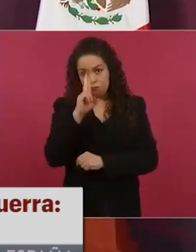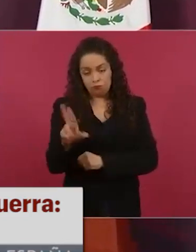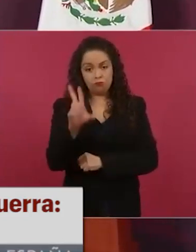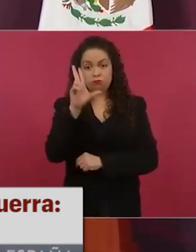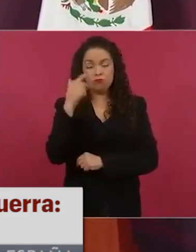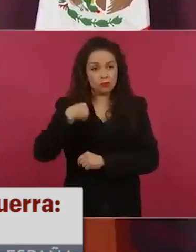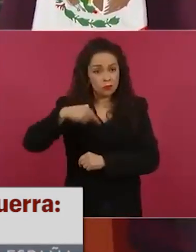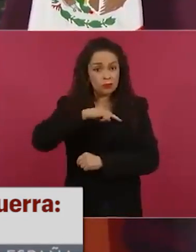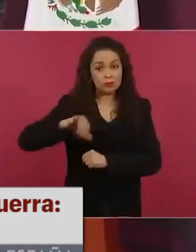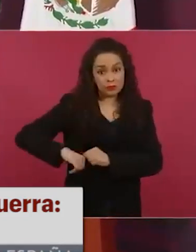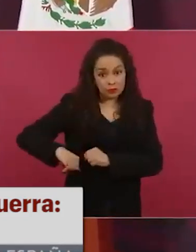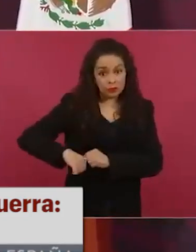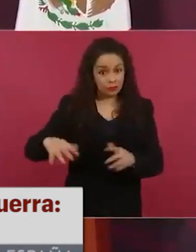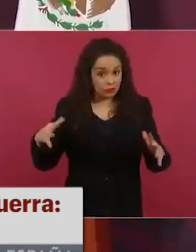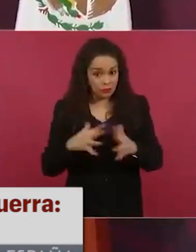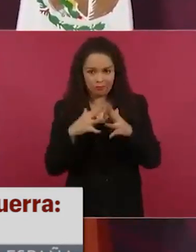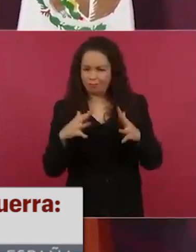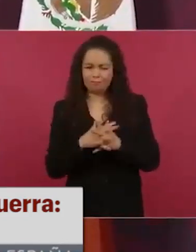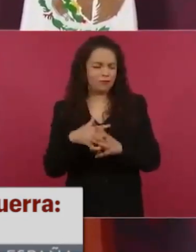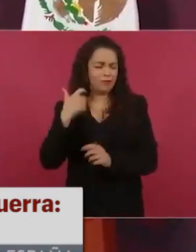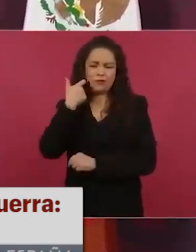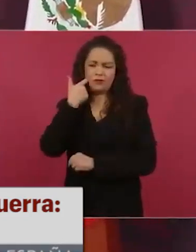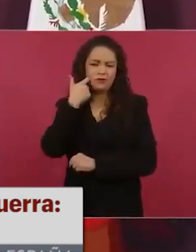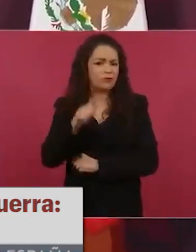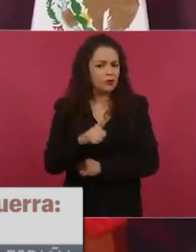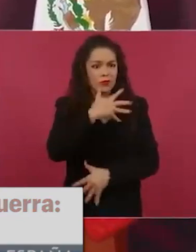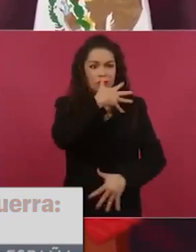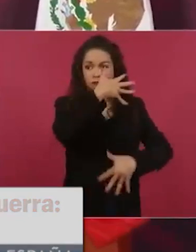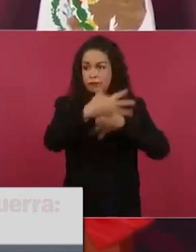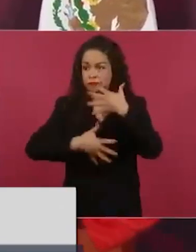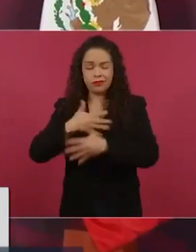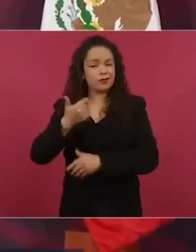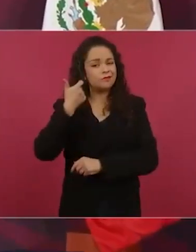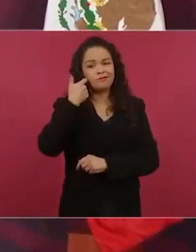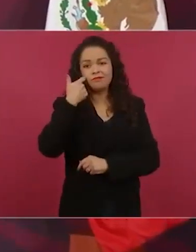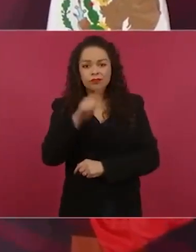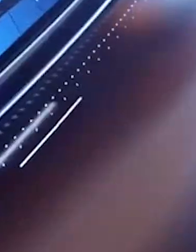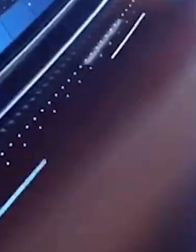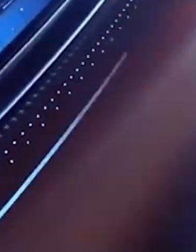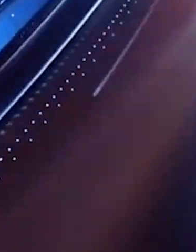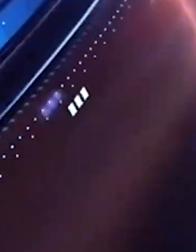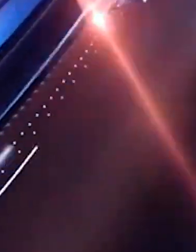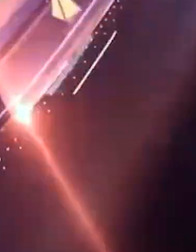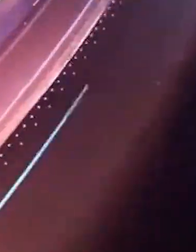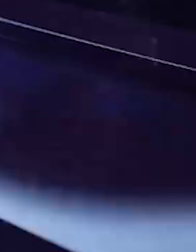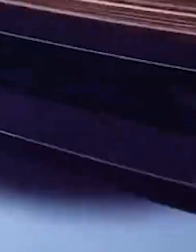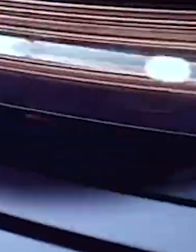Apoyar el terrorismo dijo la embajada de Israel en México en torno a la postura del gobierno de López Obrador